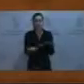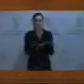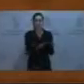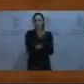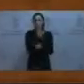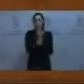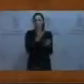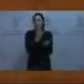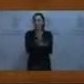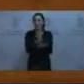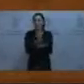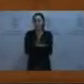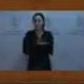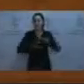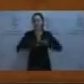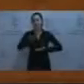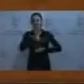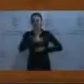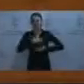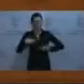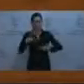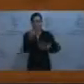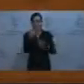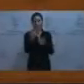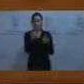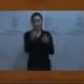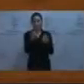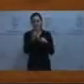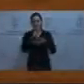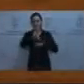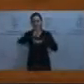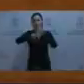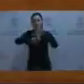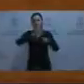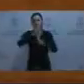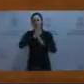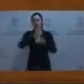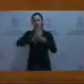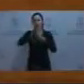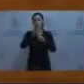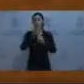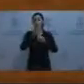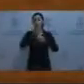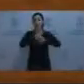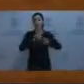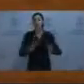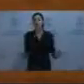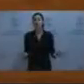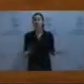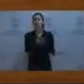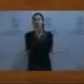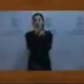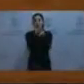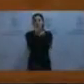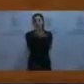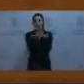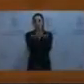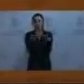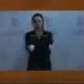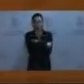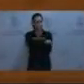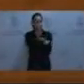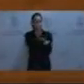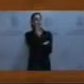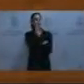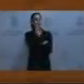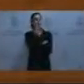todo el ánimo de colaborar con ustedes, si es necesario, en la búsqueda de soluciones. En definitiva, señorías, yo creo que lo que les estamos pidiendo